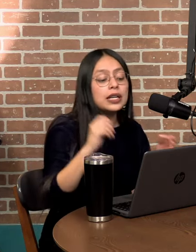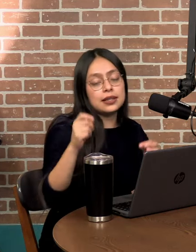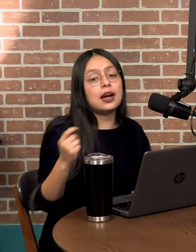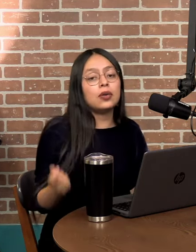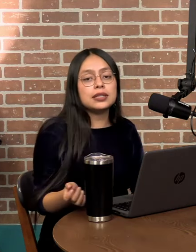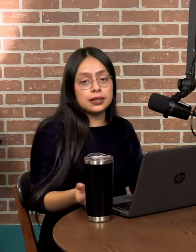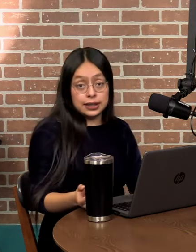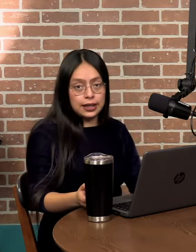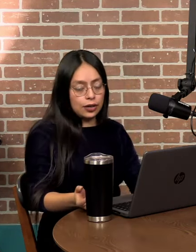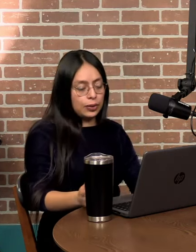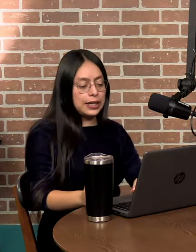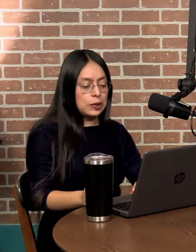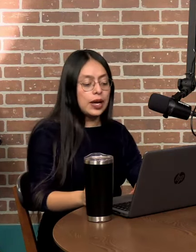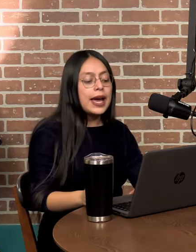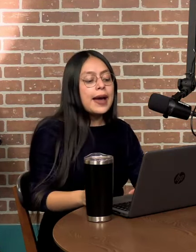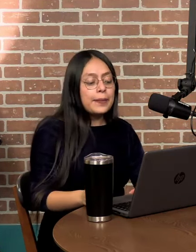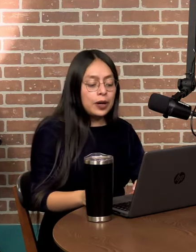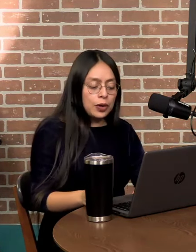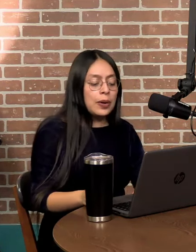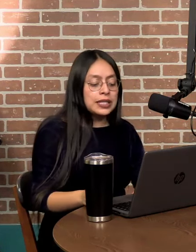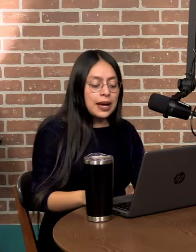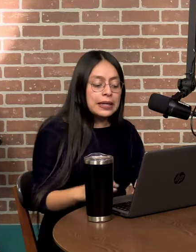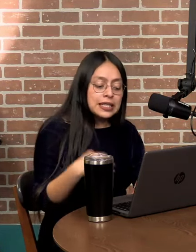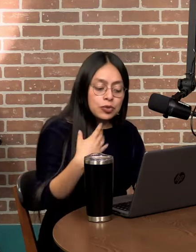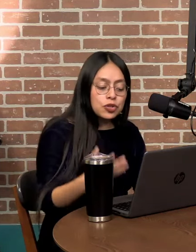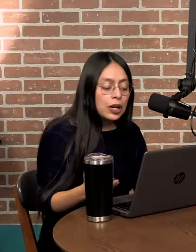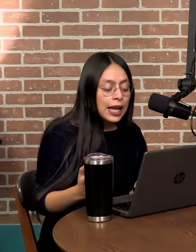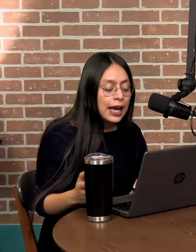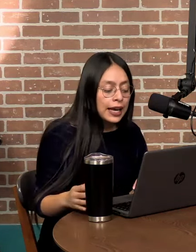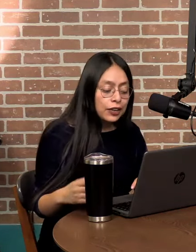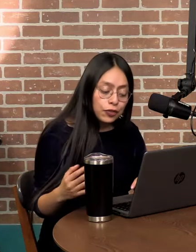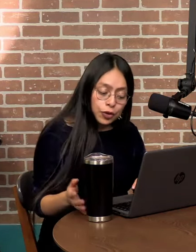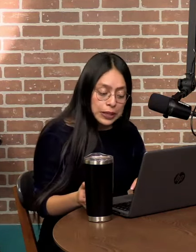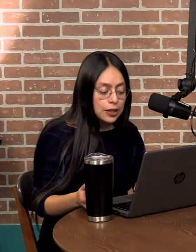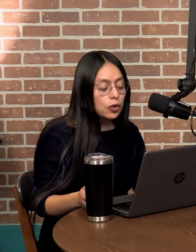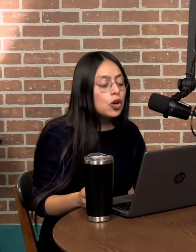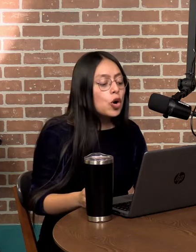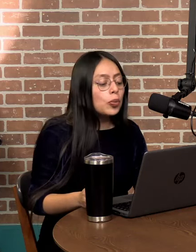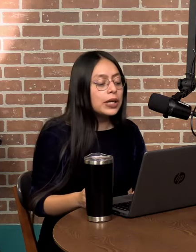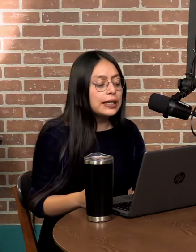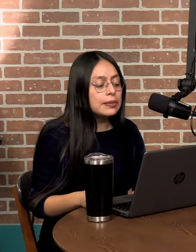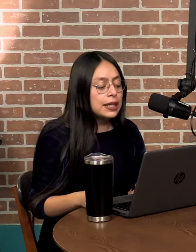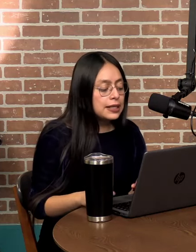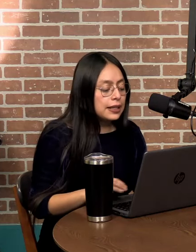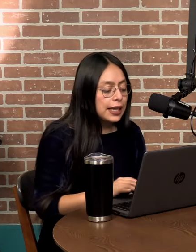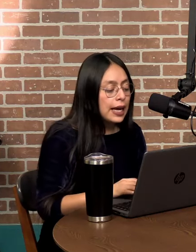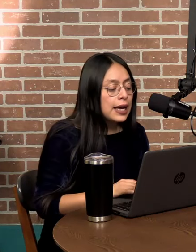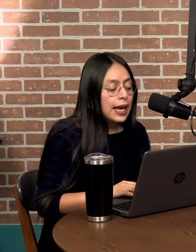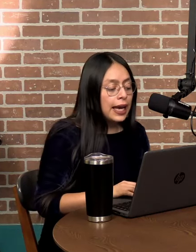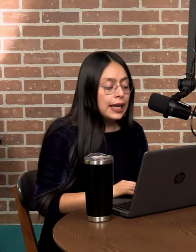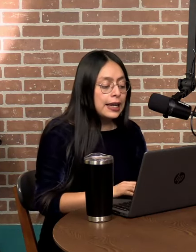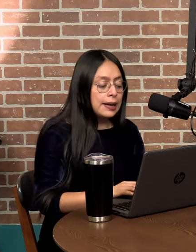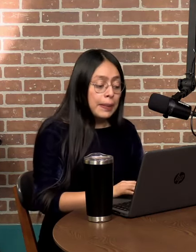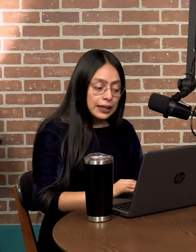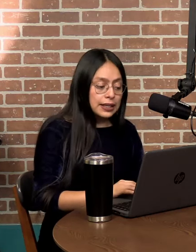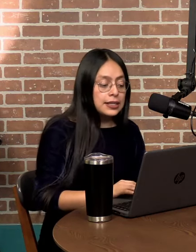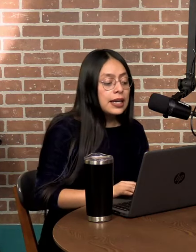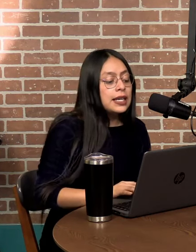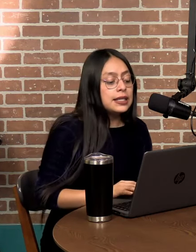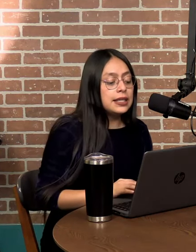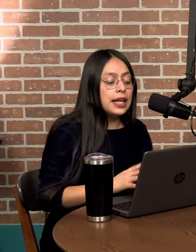ayudó a ser ahora secretaria de gobernación Pero bueno avancemos con la información porque también ese día el